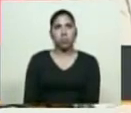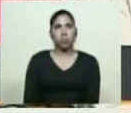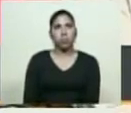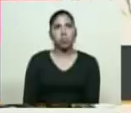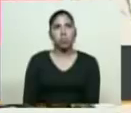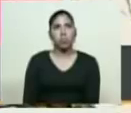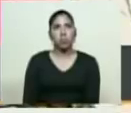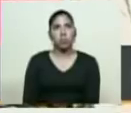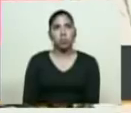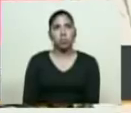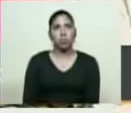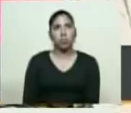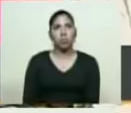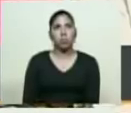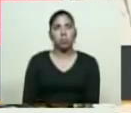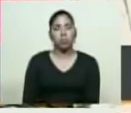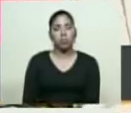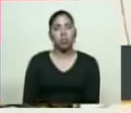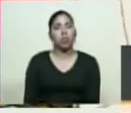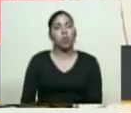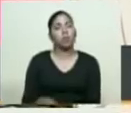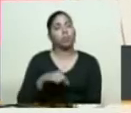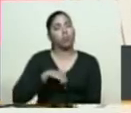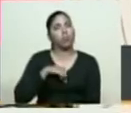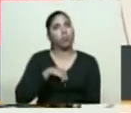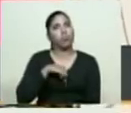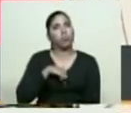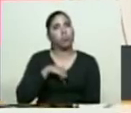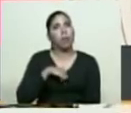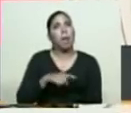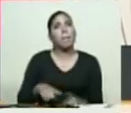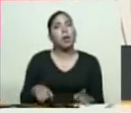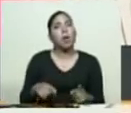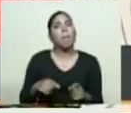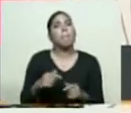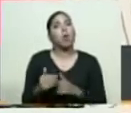Probablemente de forma espontánea estaba ahí, lo único que fue cultivada.